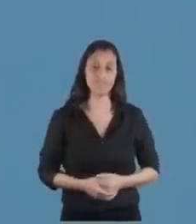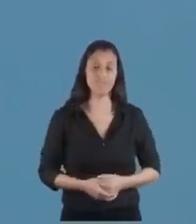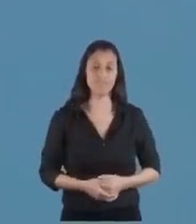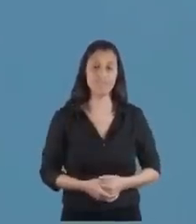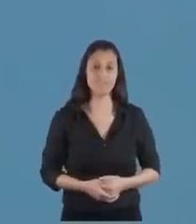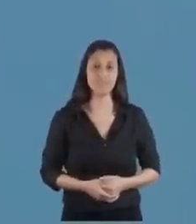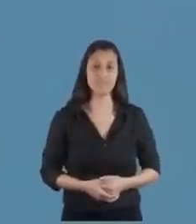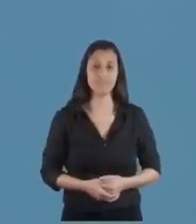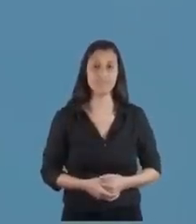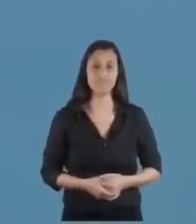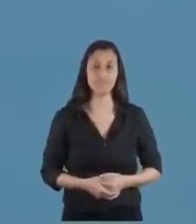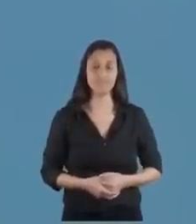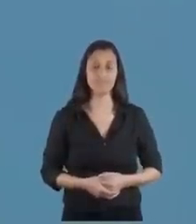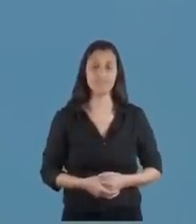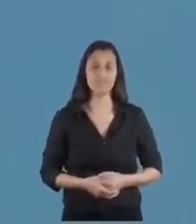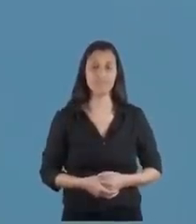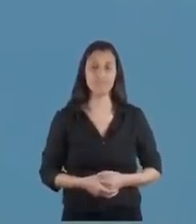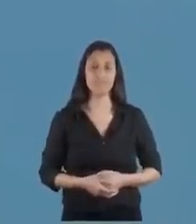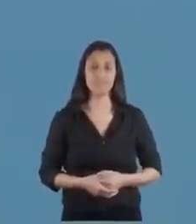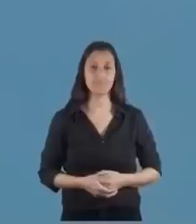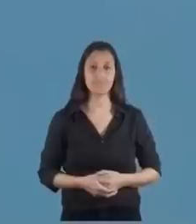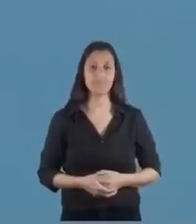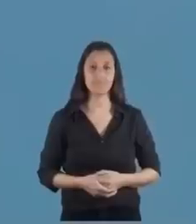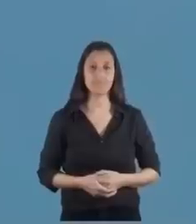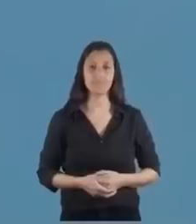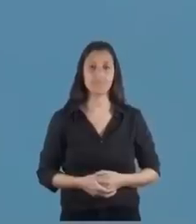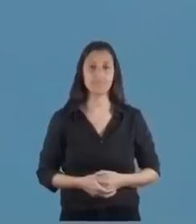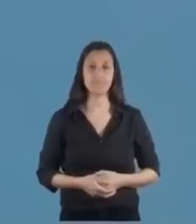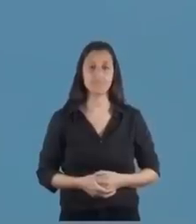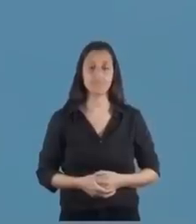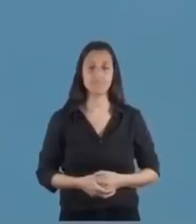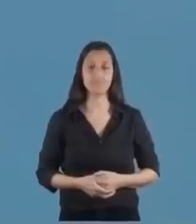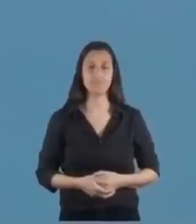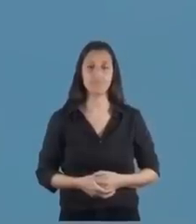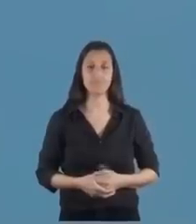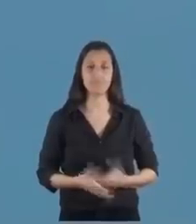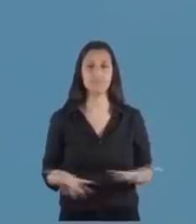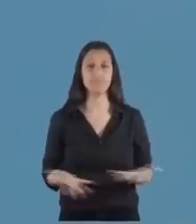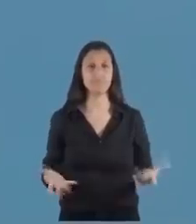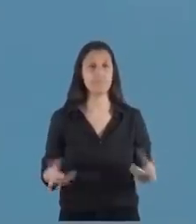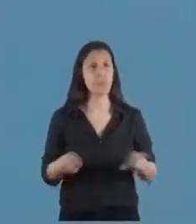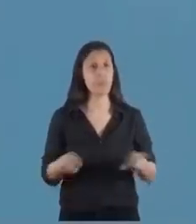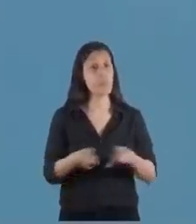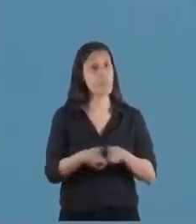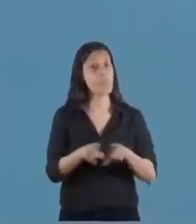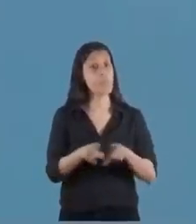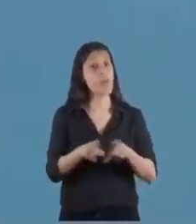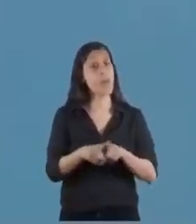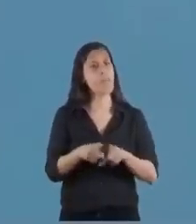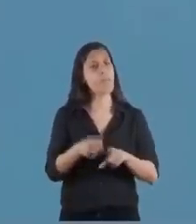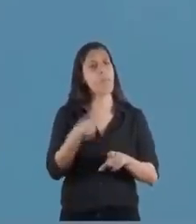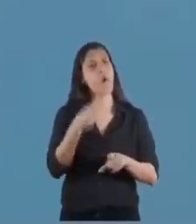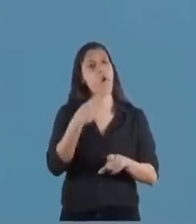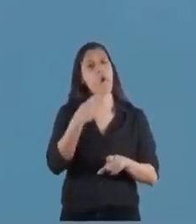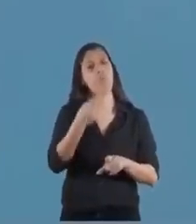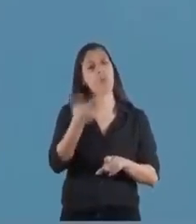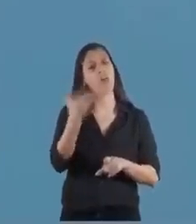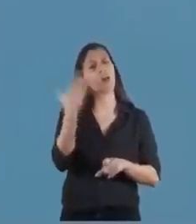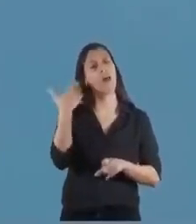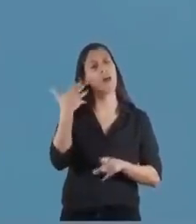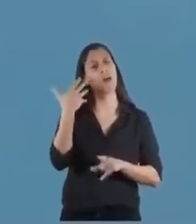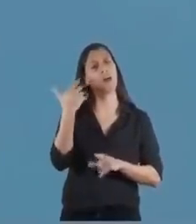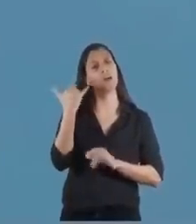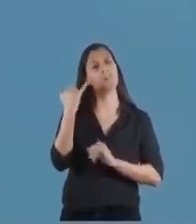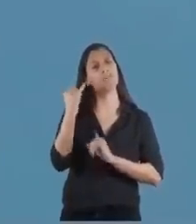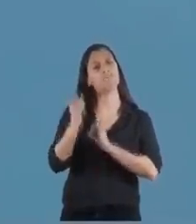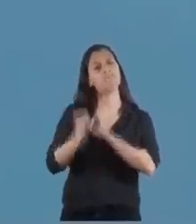pensionados y titulares de más prestaciones previsionales. Los requisitos básicos son residir en el país y tener menor de 92